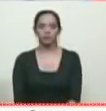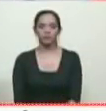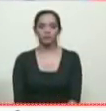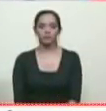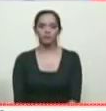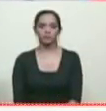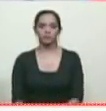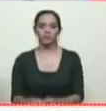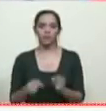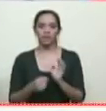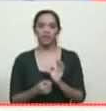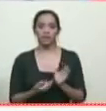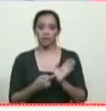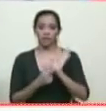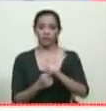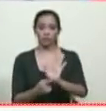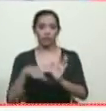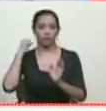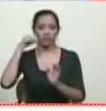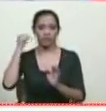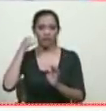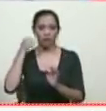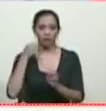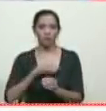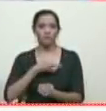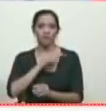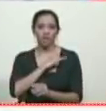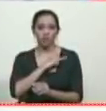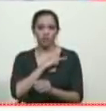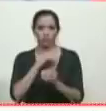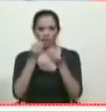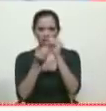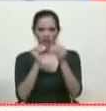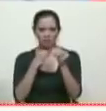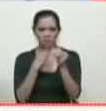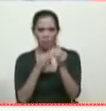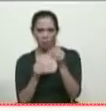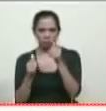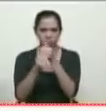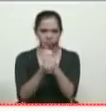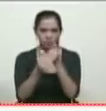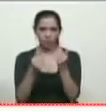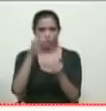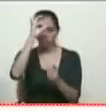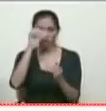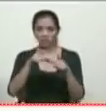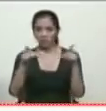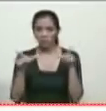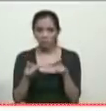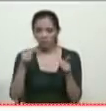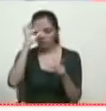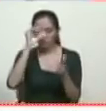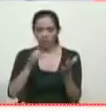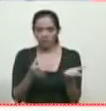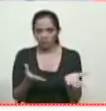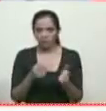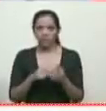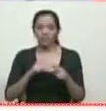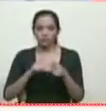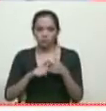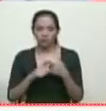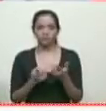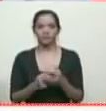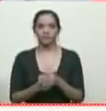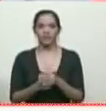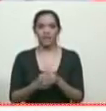Y nosotros lo que hemos vivido, Boris, durante los últimos 20 años es el intento de una cúpula de la oposición